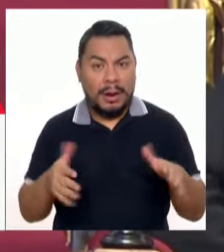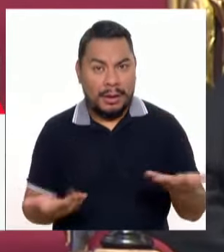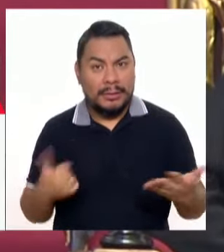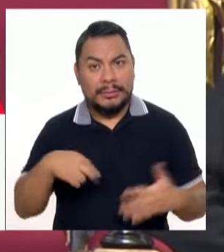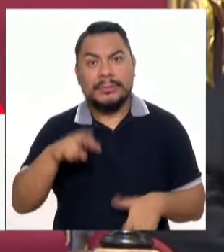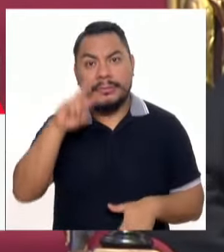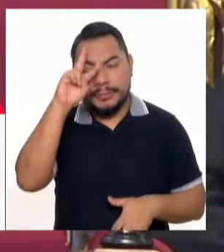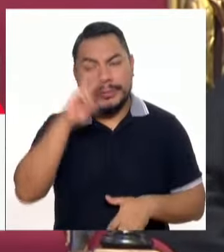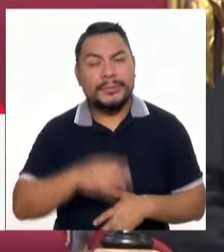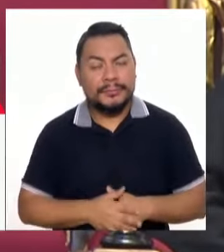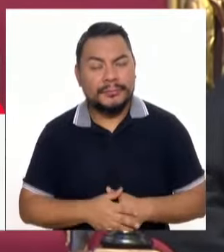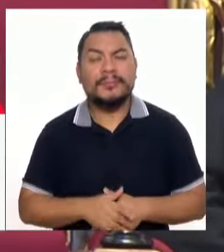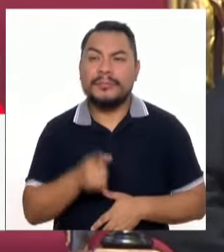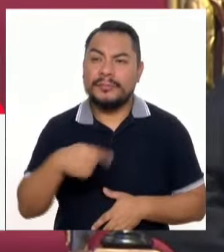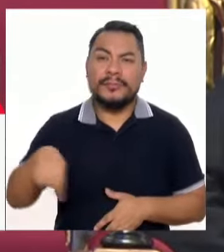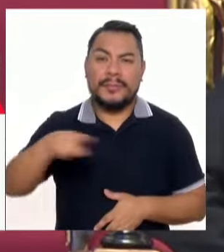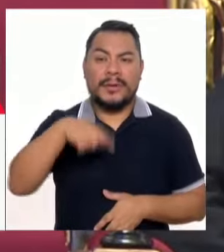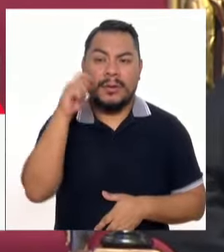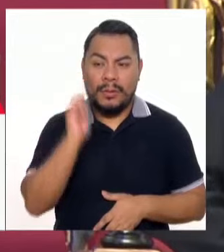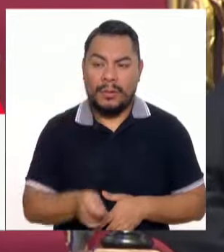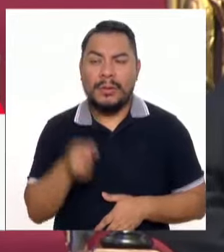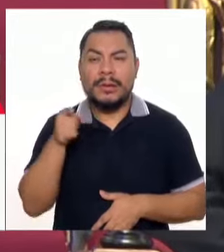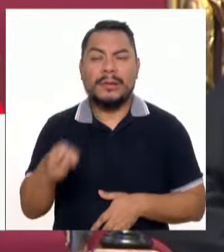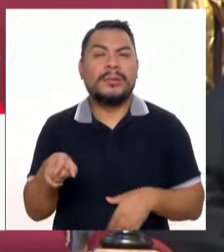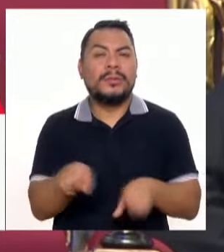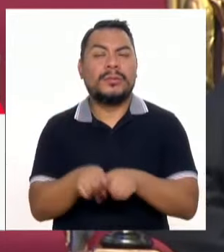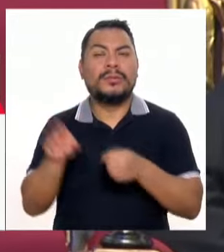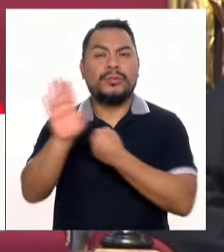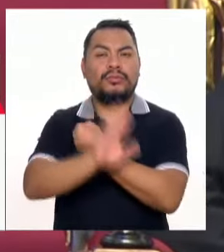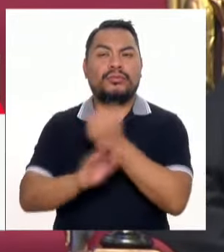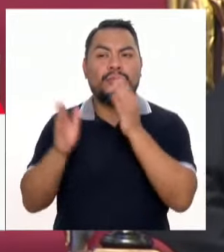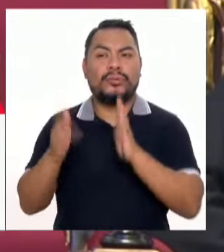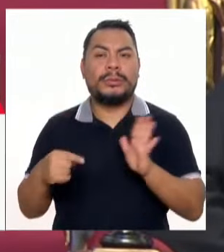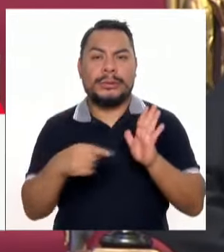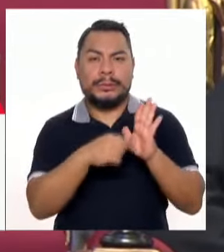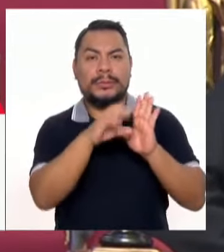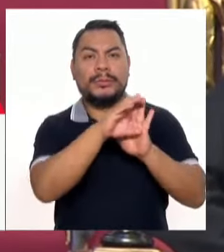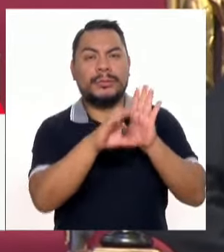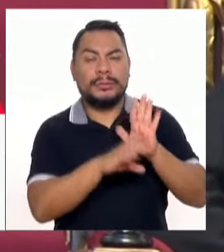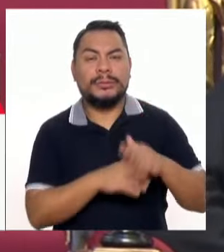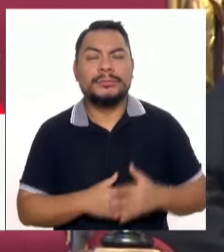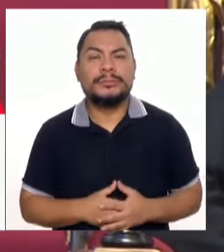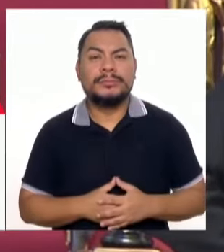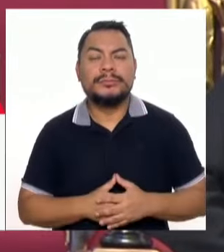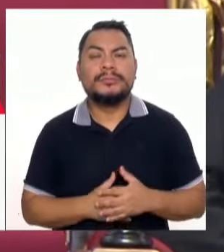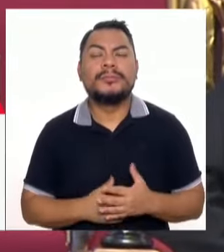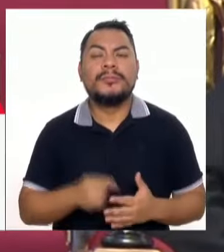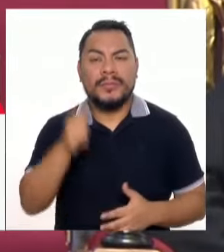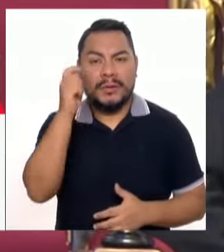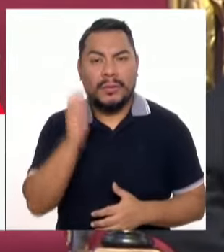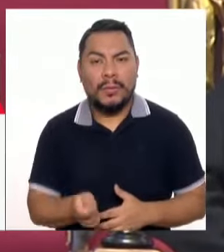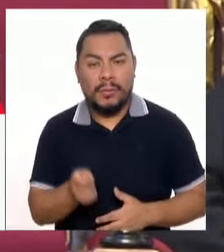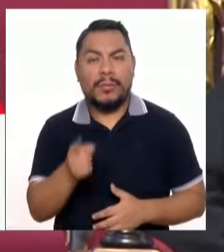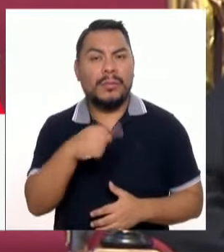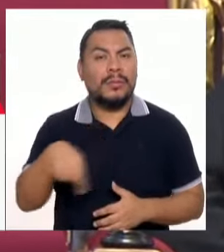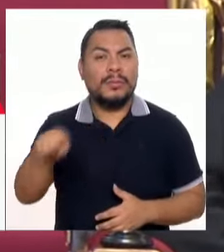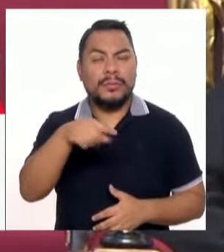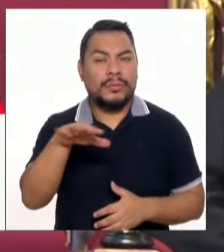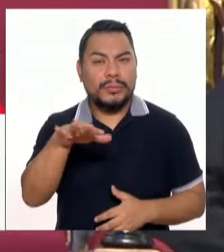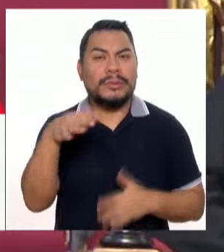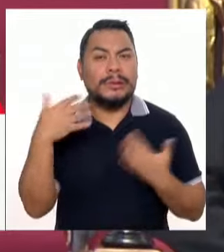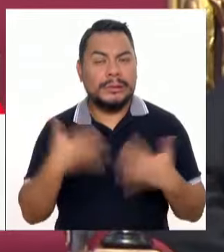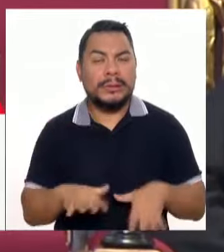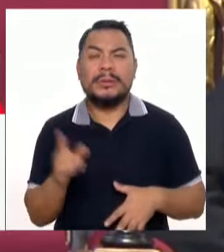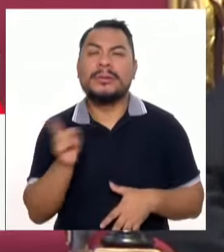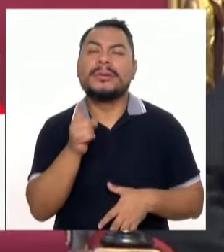país, los jueces son guardianes de la Constitución. Las juezas y jueces ya no